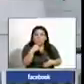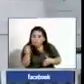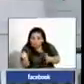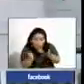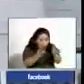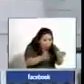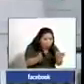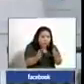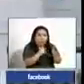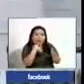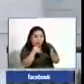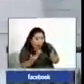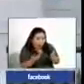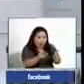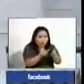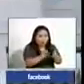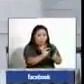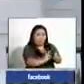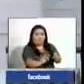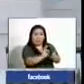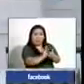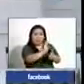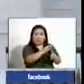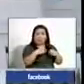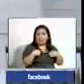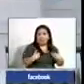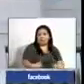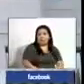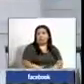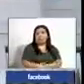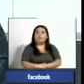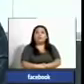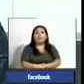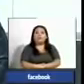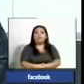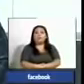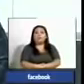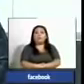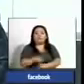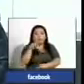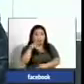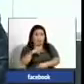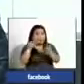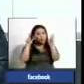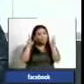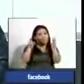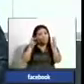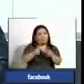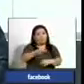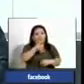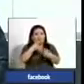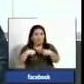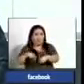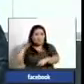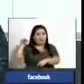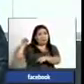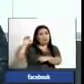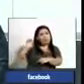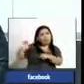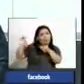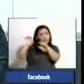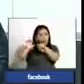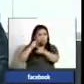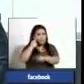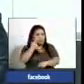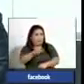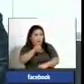los ingresos y privilegiar a quienes tengan un mejor historial clínico. Vamos a seguir hablando de lo que está pasando en Europa, pero antes les vamos a dar